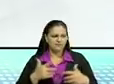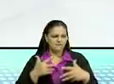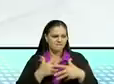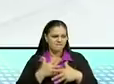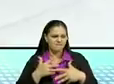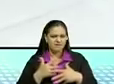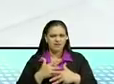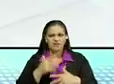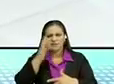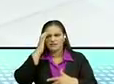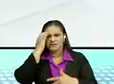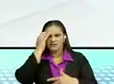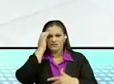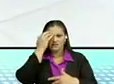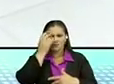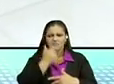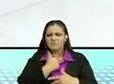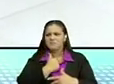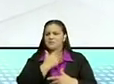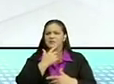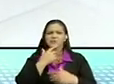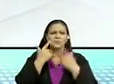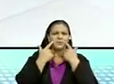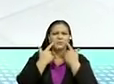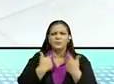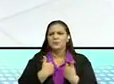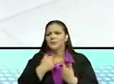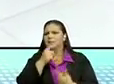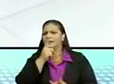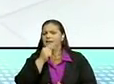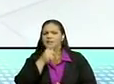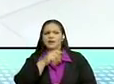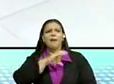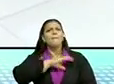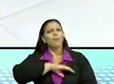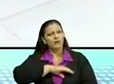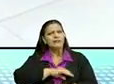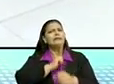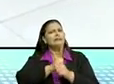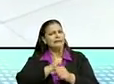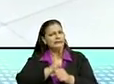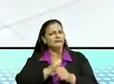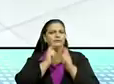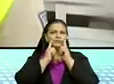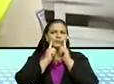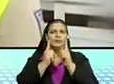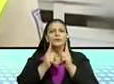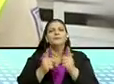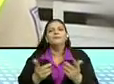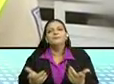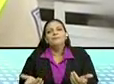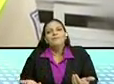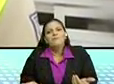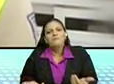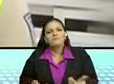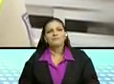parte de saber que estás desprotegida ante una policía que hace su trabajo, pero